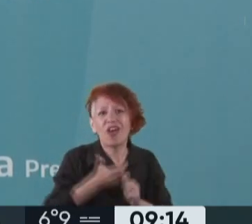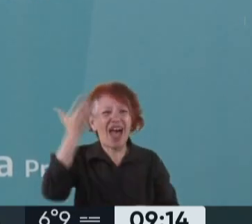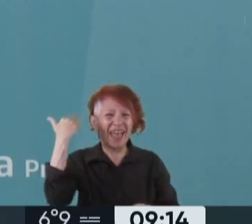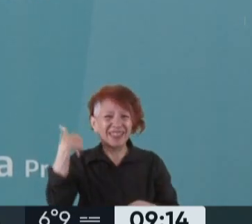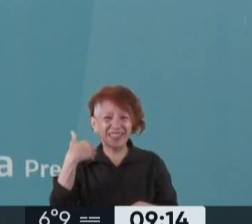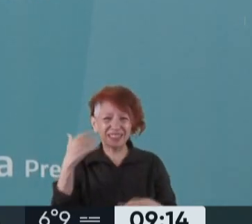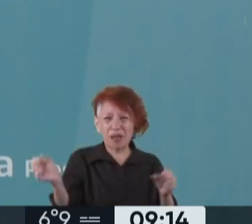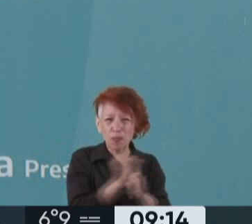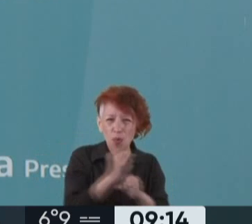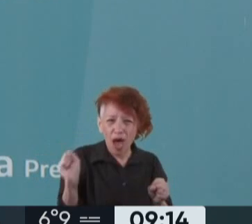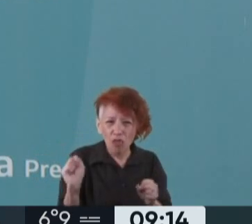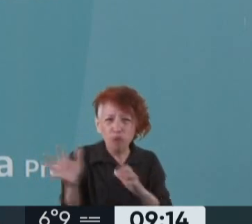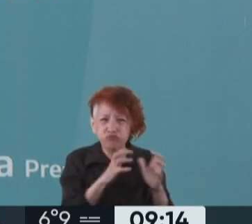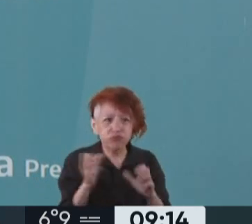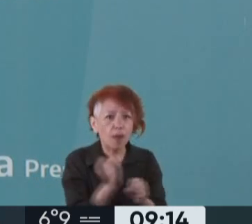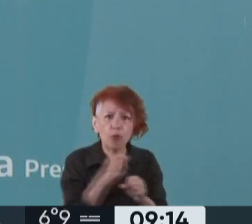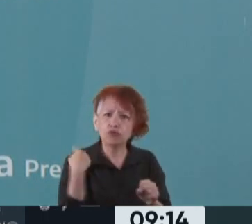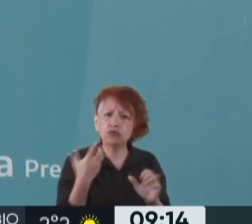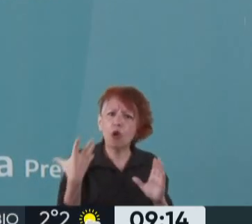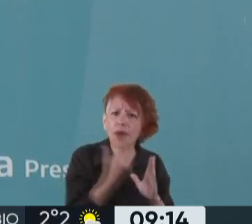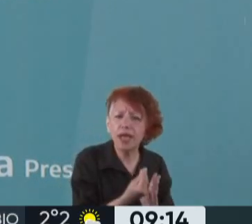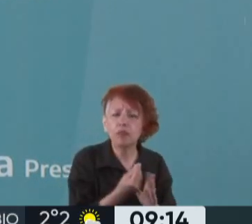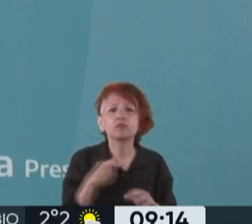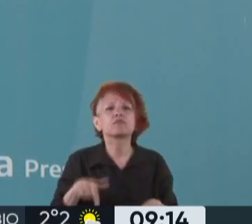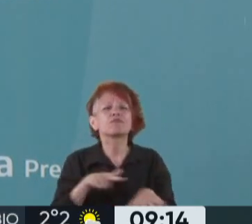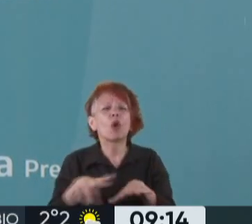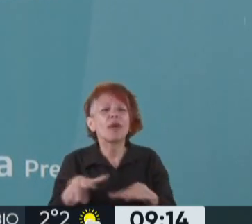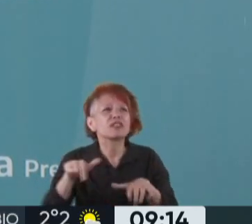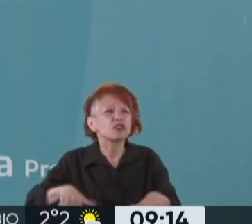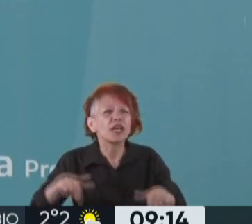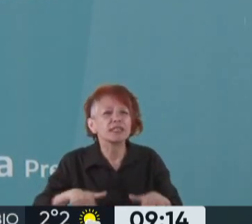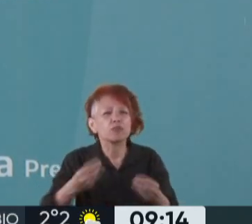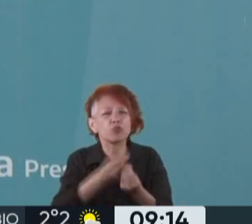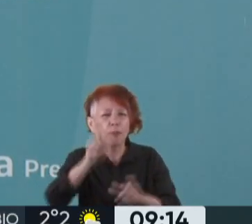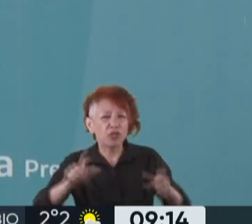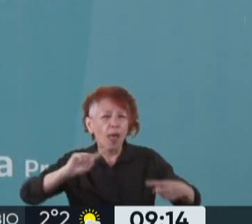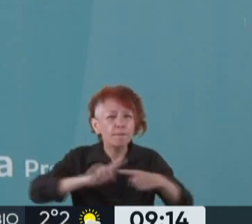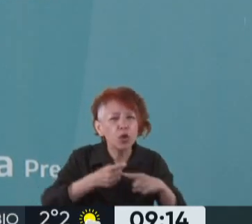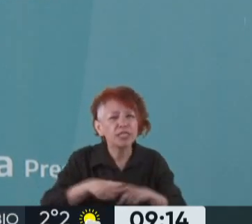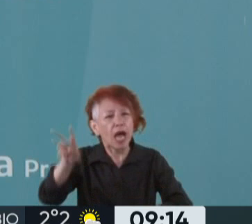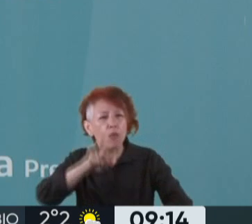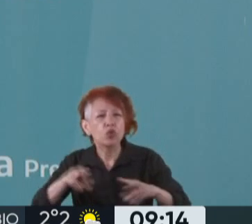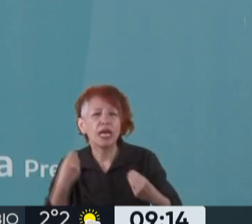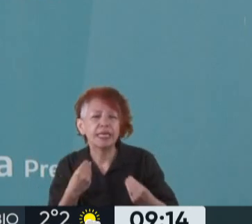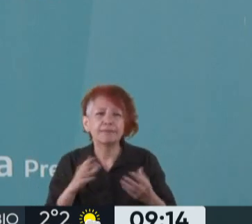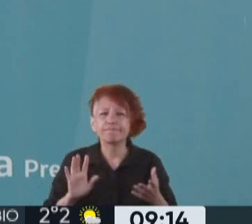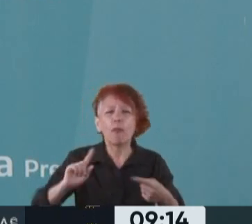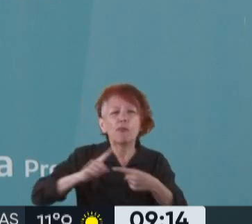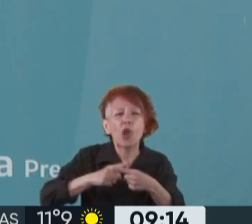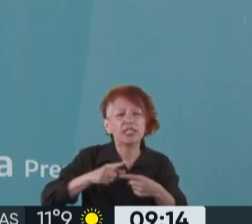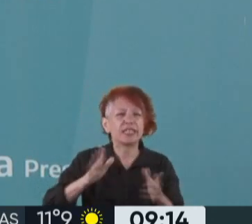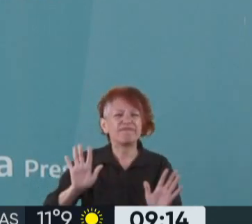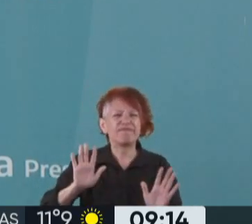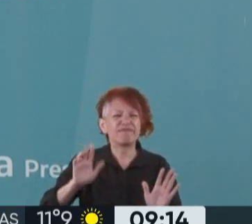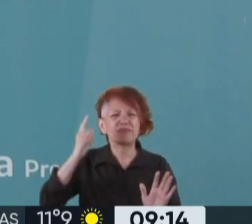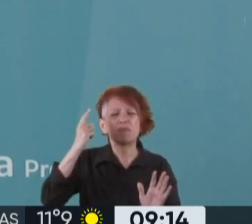que nos parece que en un momento en el cual muchos actores políticos están intentando generar situaciones antipolíticas o el descreimiento de la